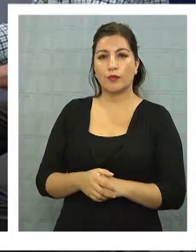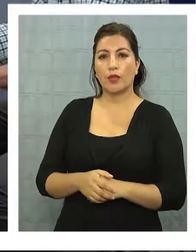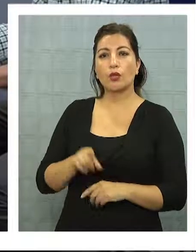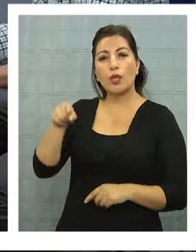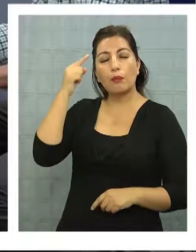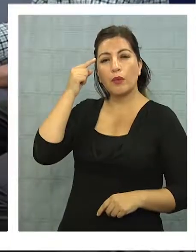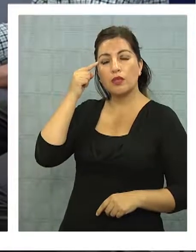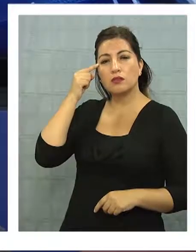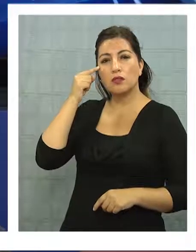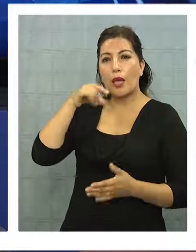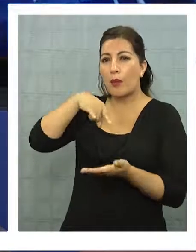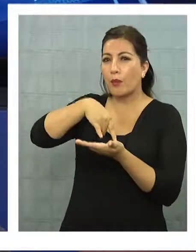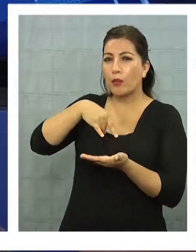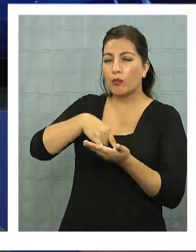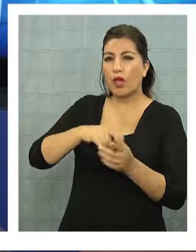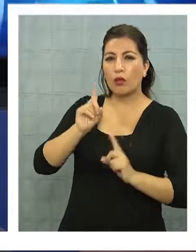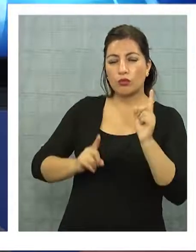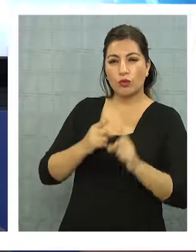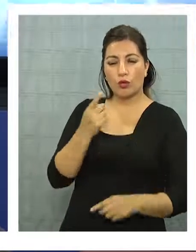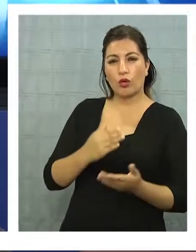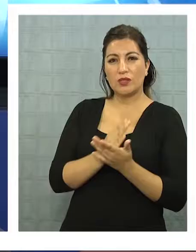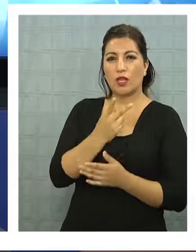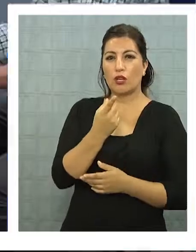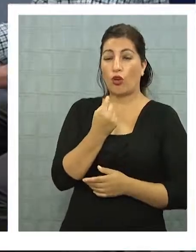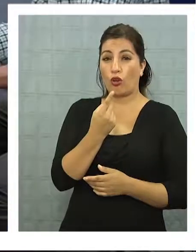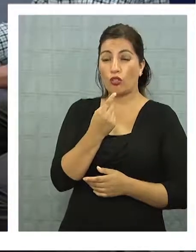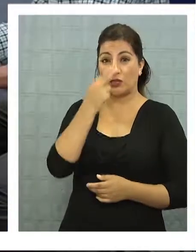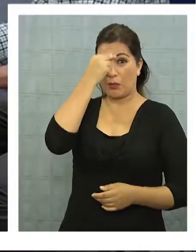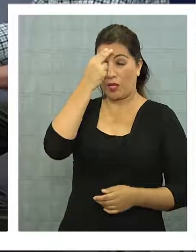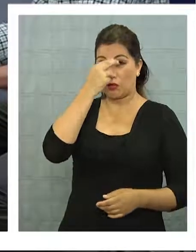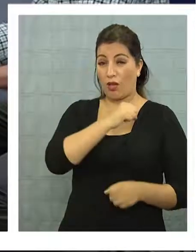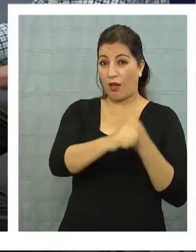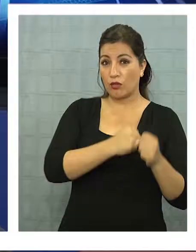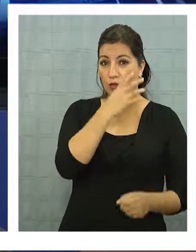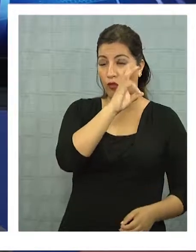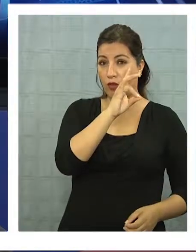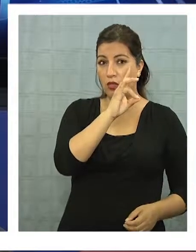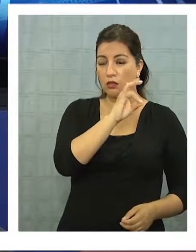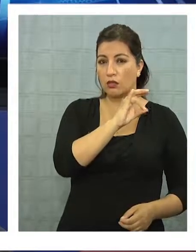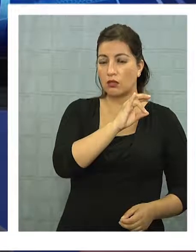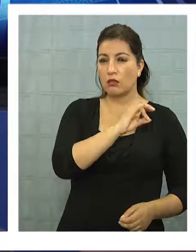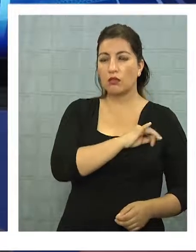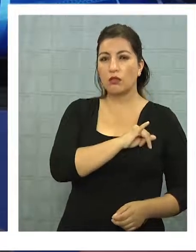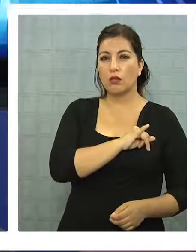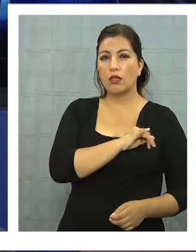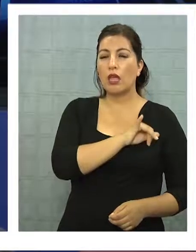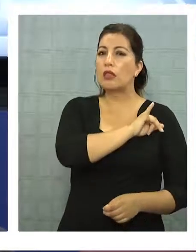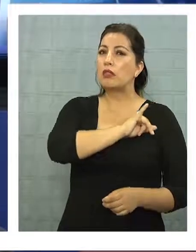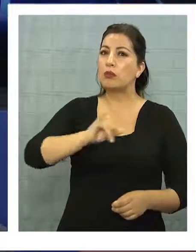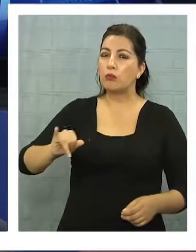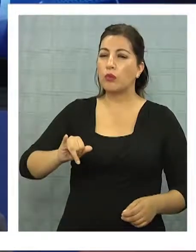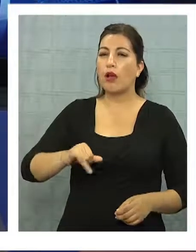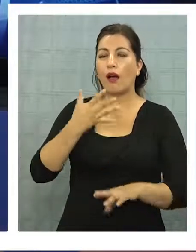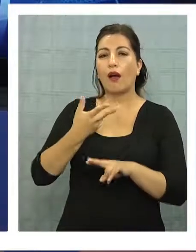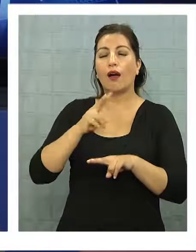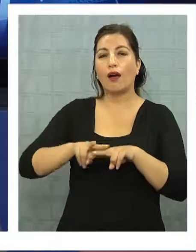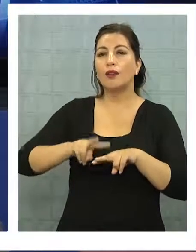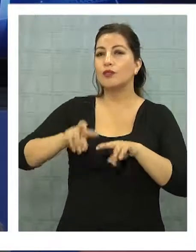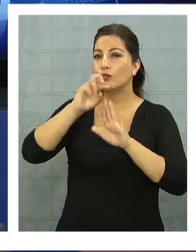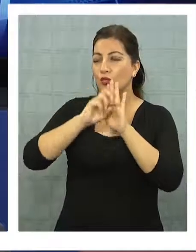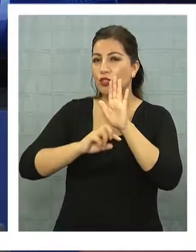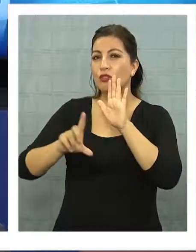tanto eso, como cuando ellos mismos presentan un proyecto para limitar los periodos, que duerme el sueño de los justos, pero hasta todo el